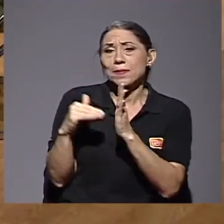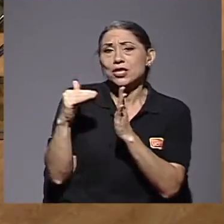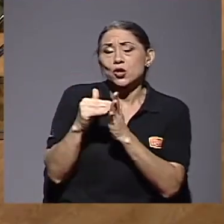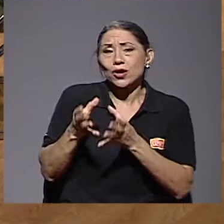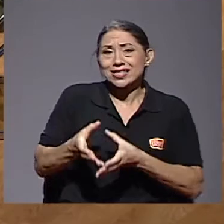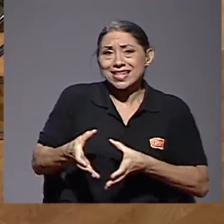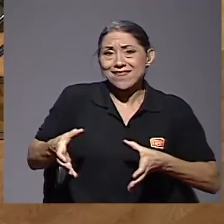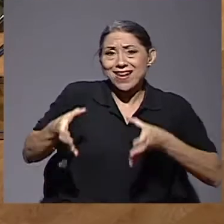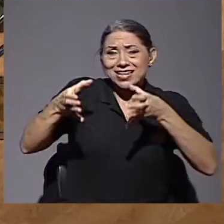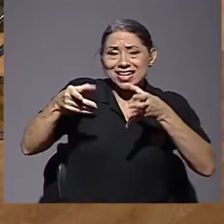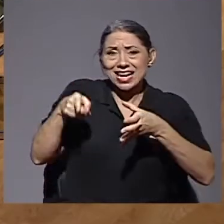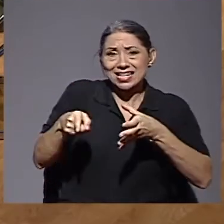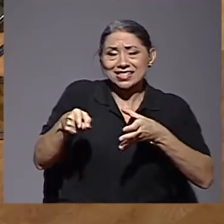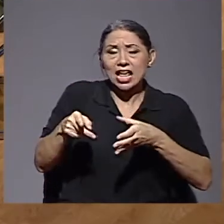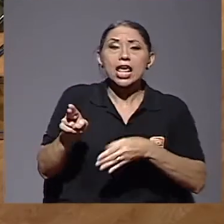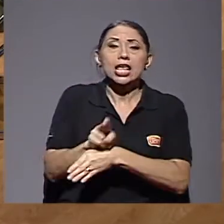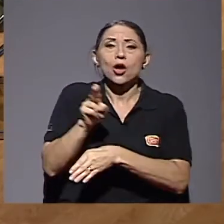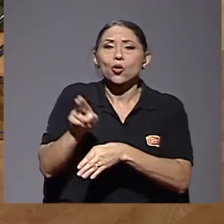consume unos 3